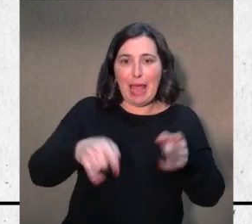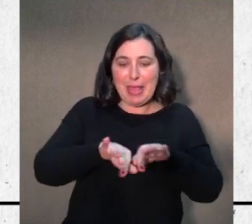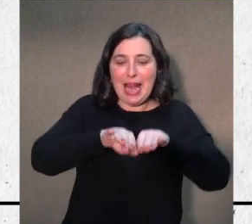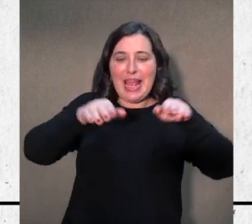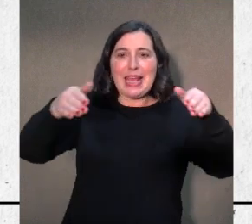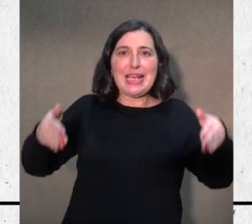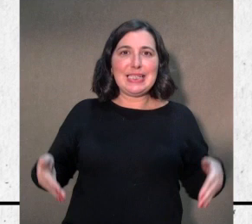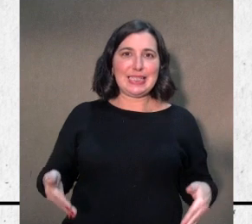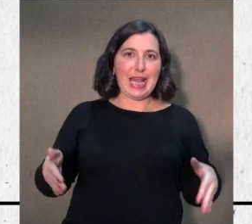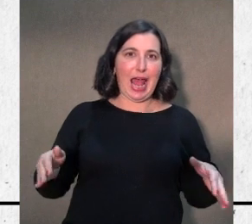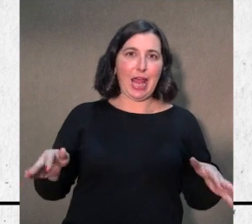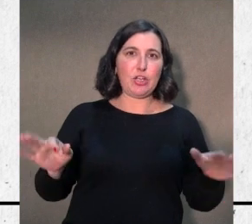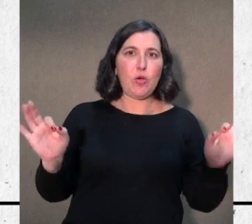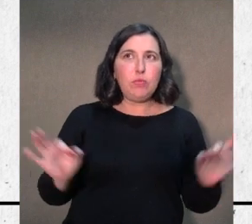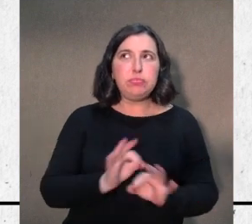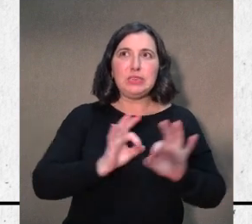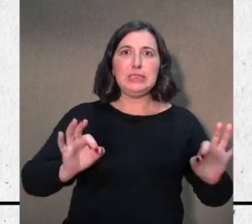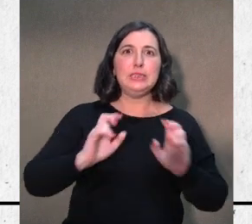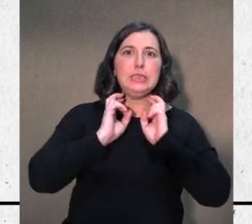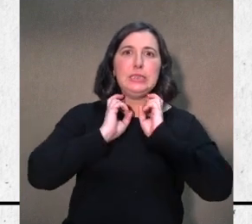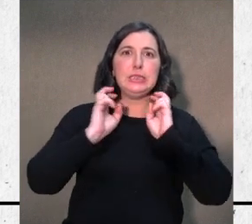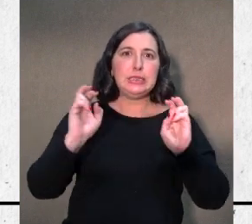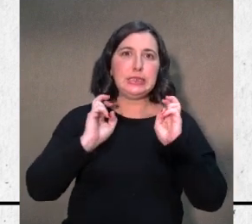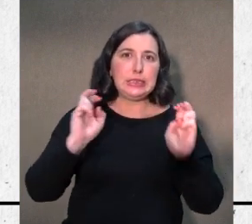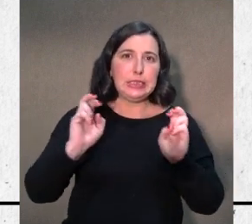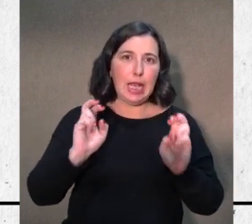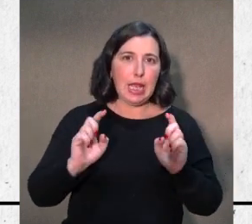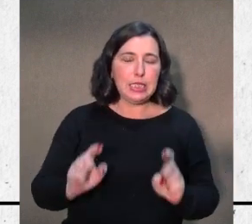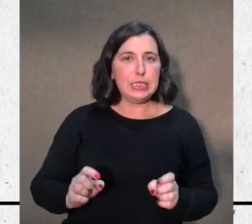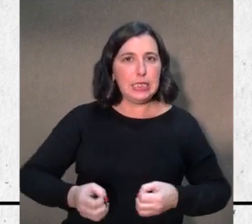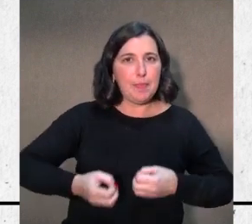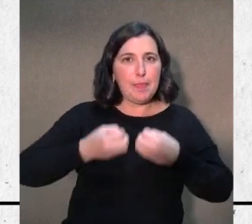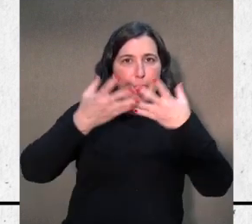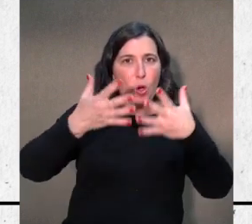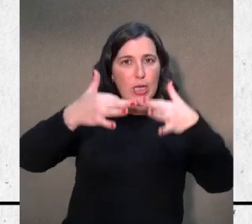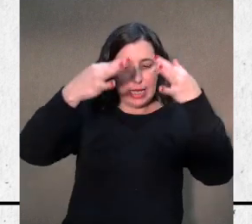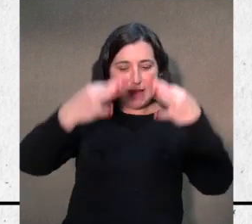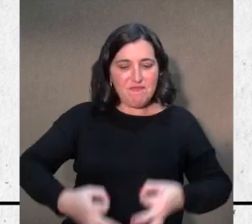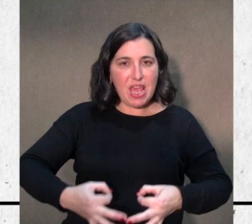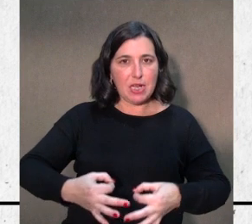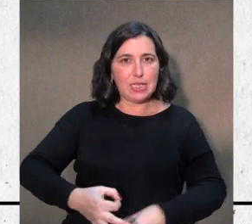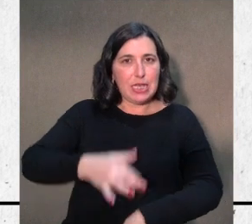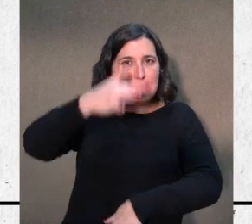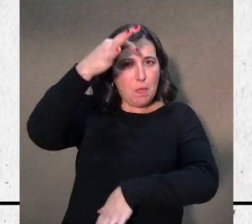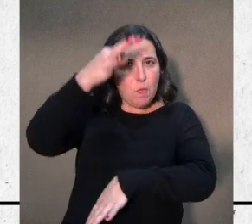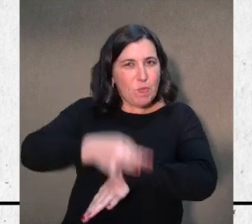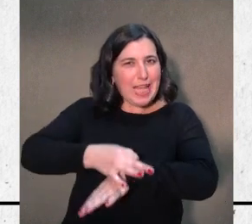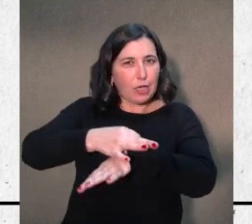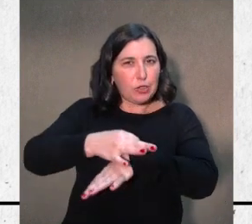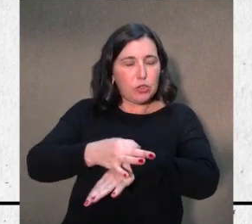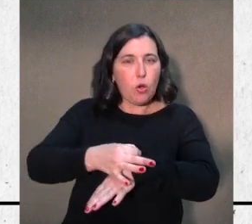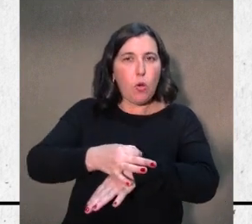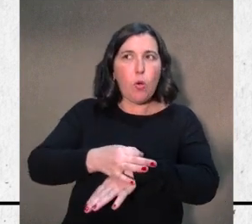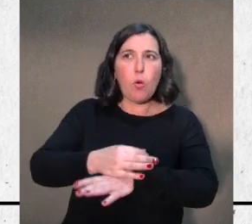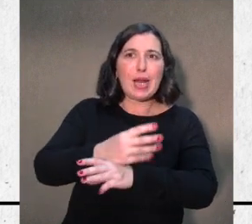bien, en el momento exacto, o sea, y por lo general son obras que el público sabe, es el público que va,